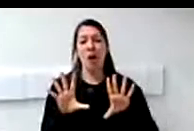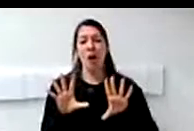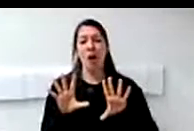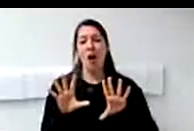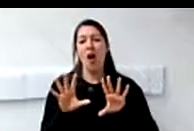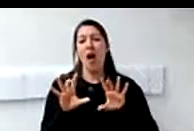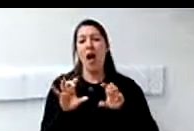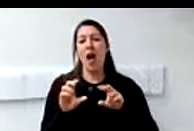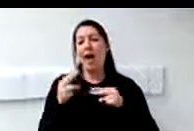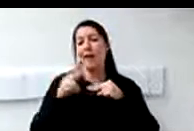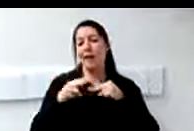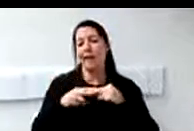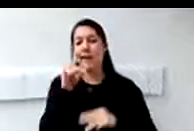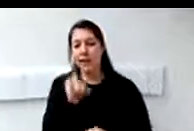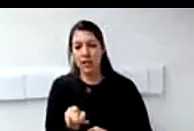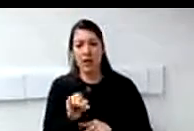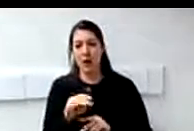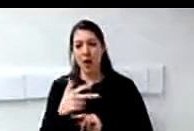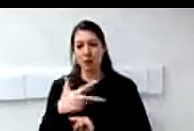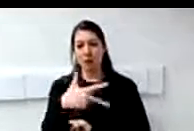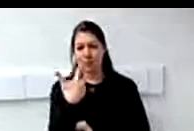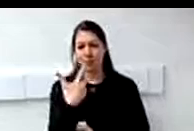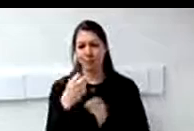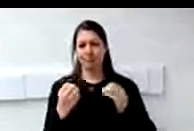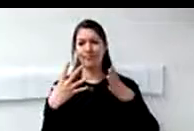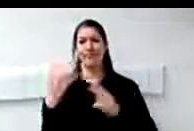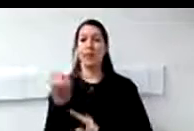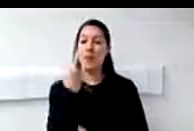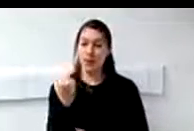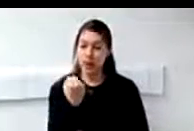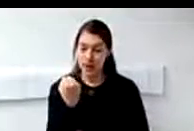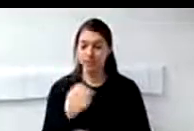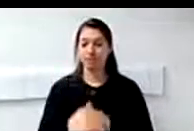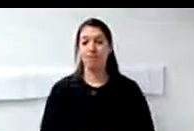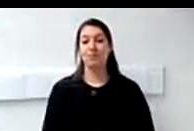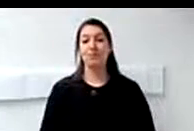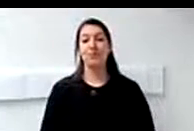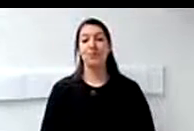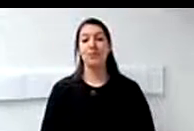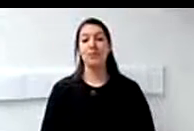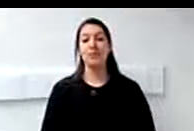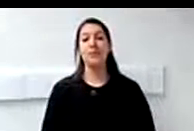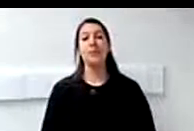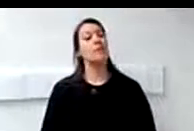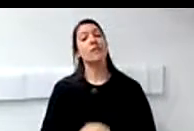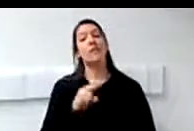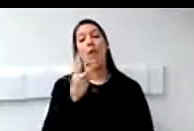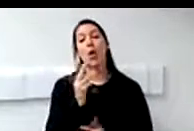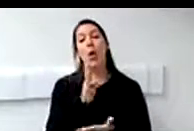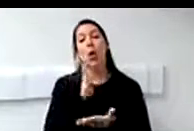la conexión con la pantalla. Bien, vamos en las dos últimas cosas que nos quedan,